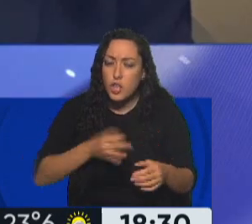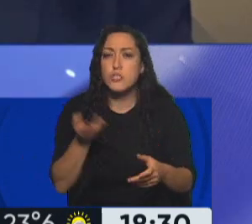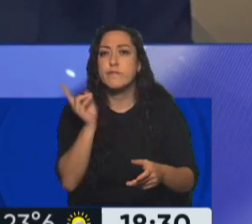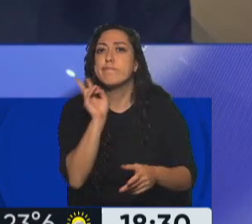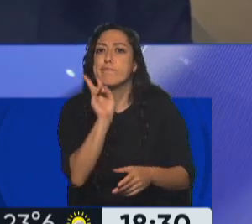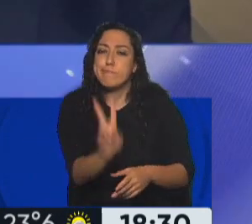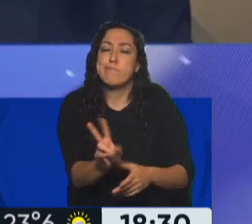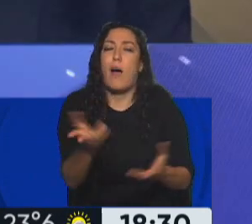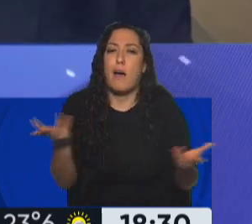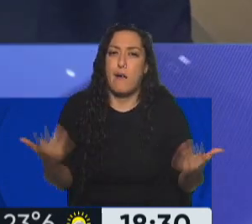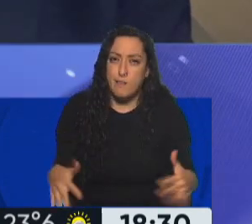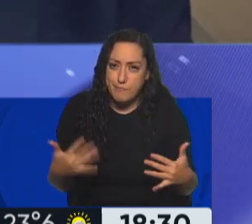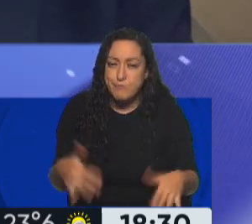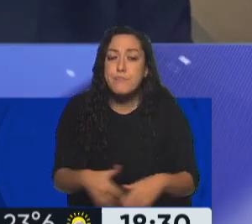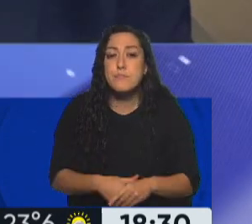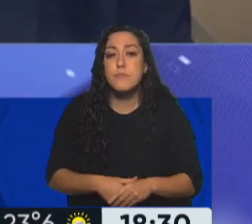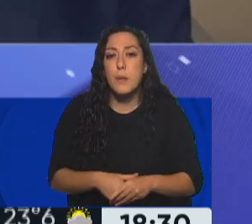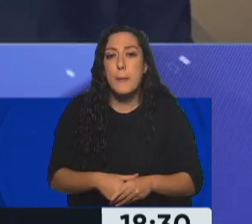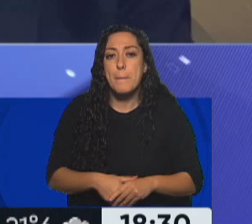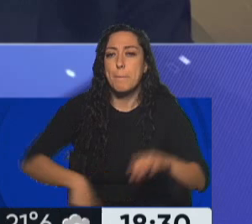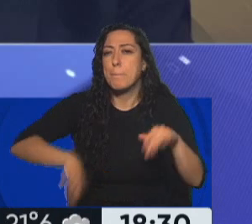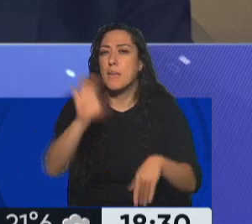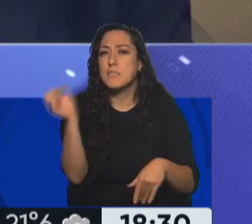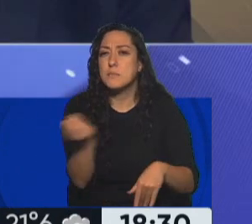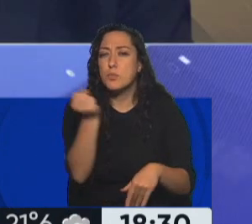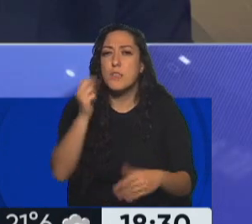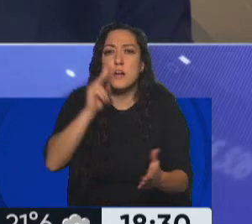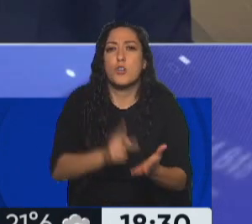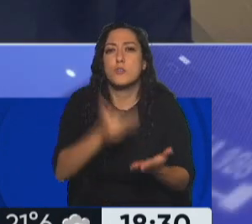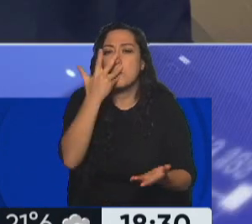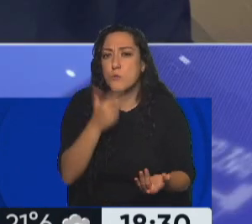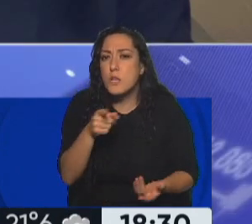¿Cuál le gustaría justamente destacar de lo que fue este papado?